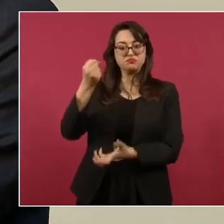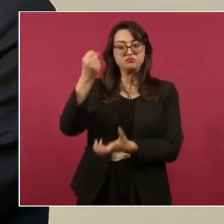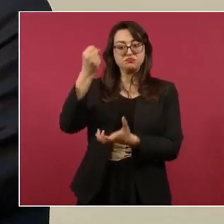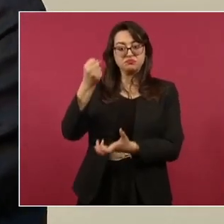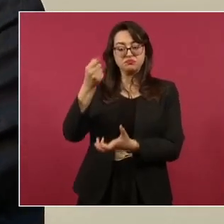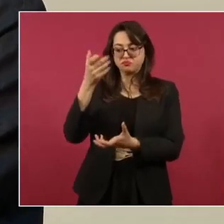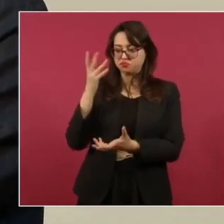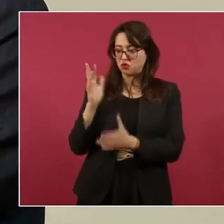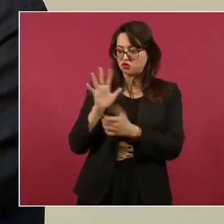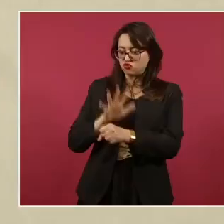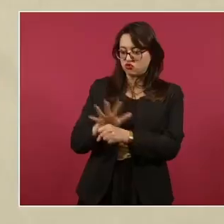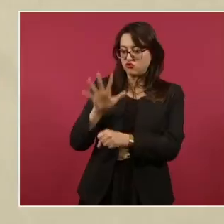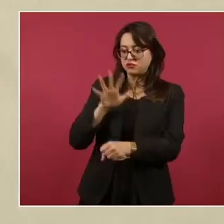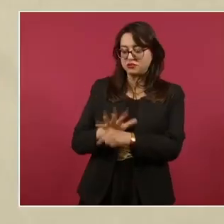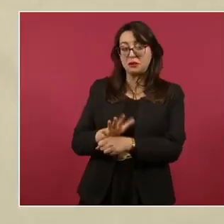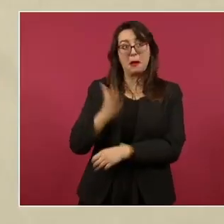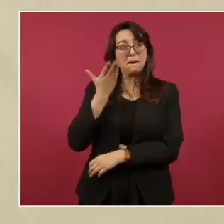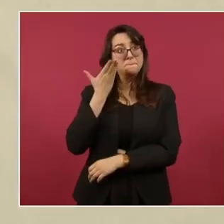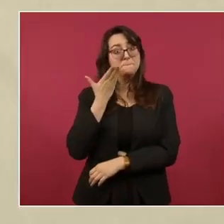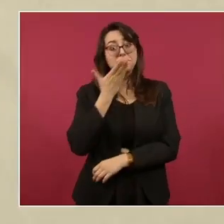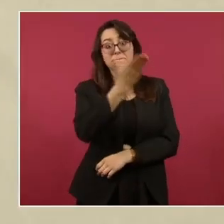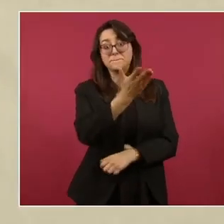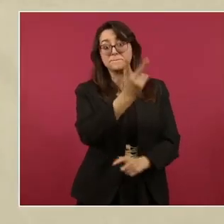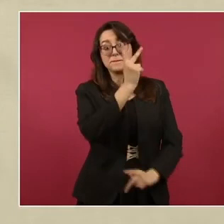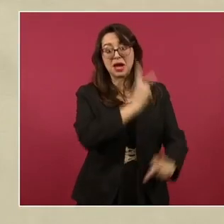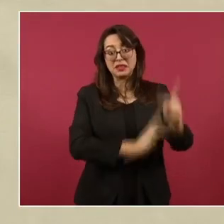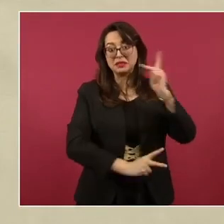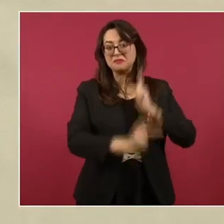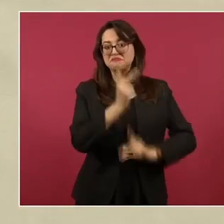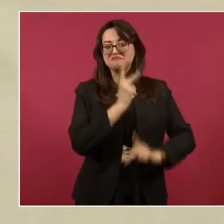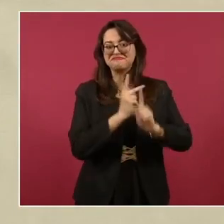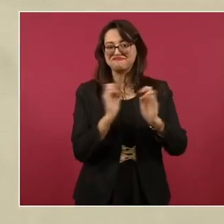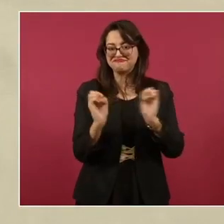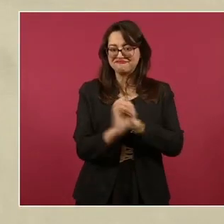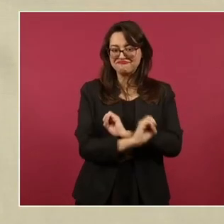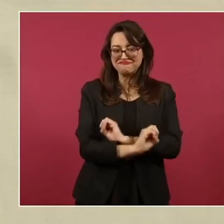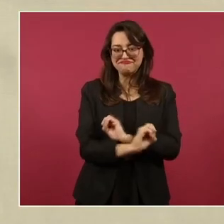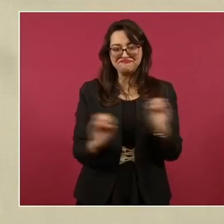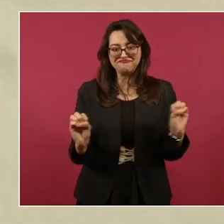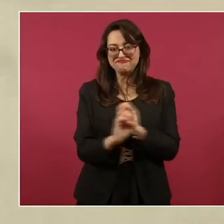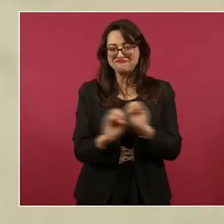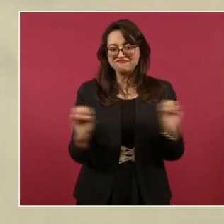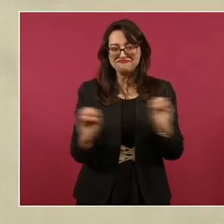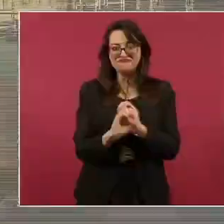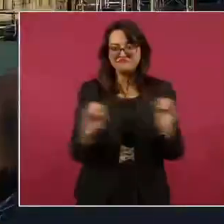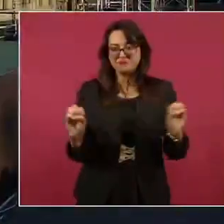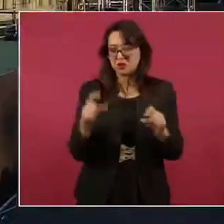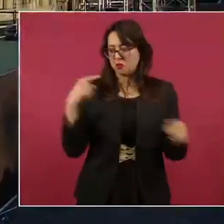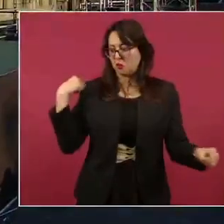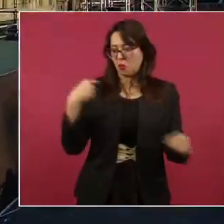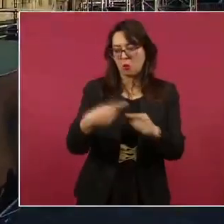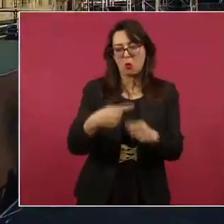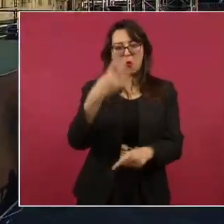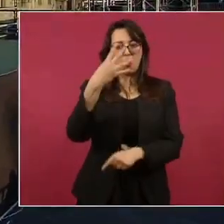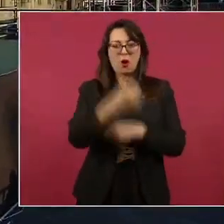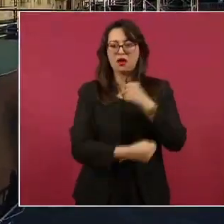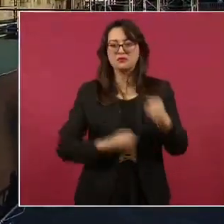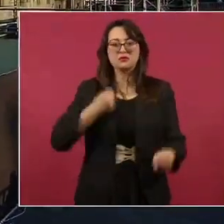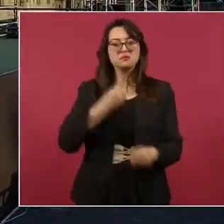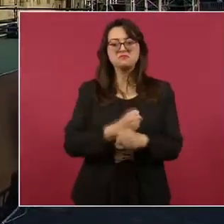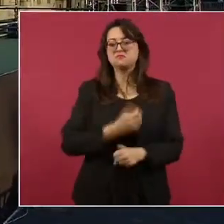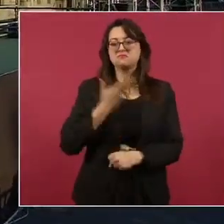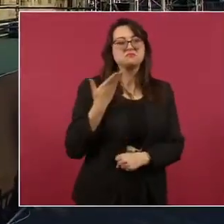deuda. No hemos solicitado deuda adicional desde que estamos en el